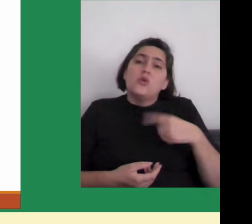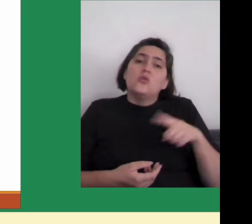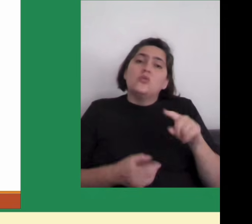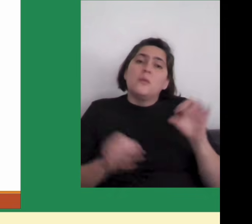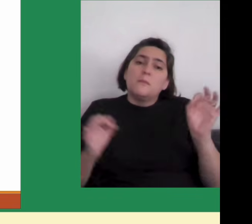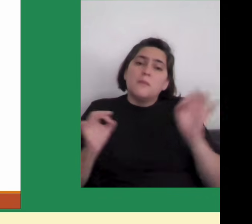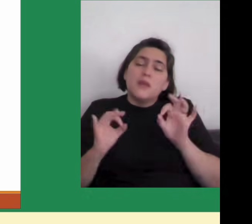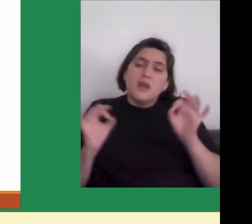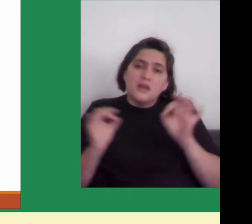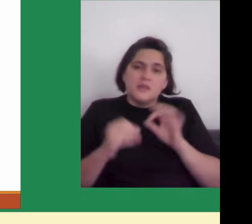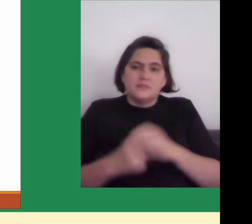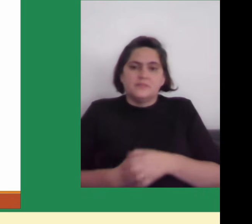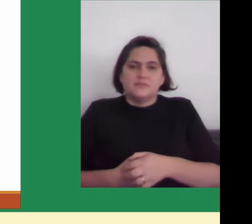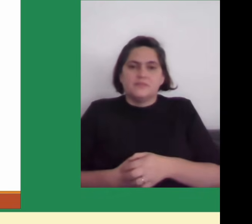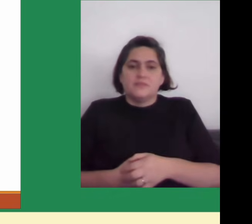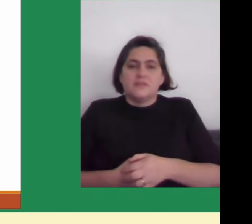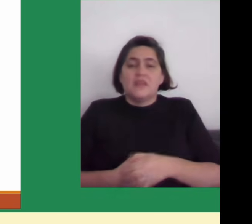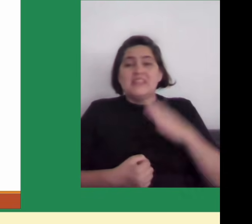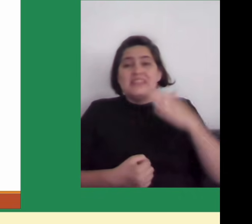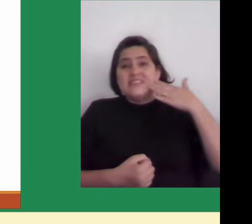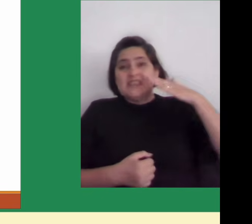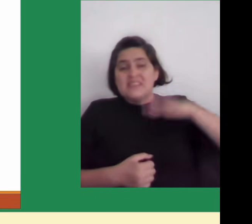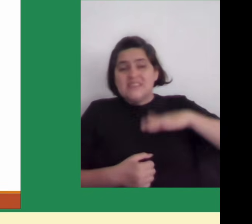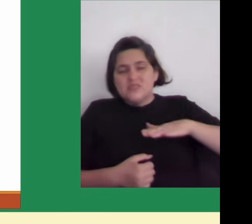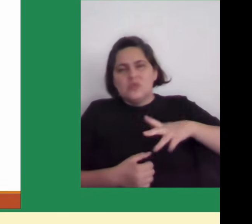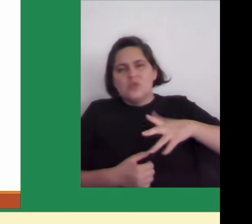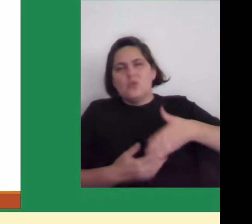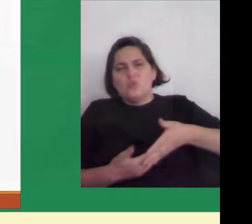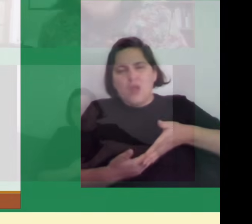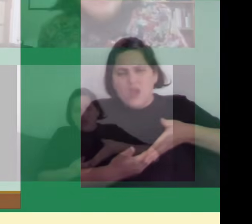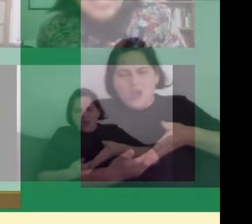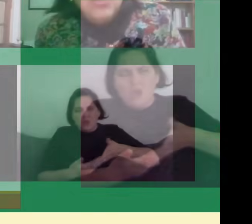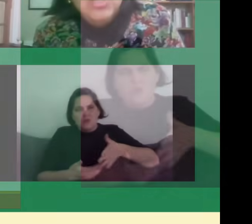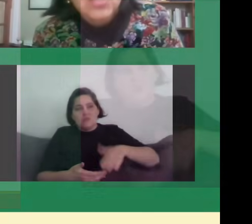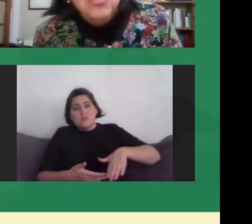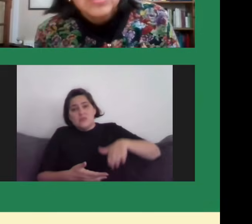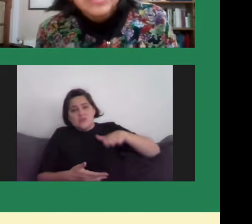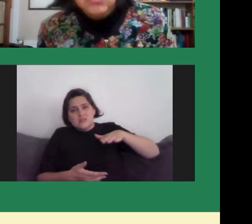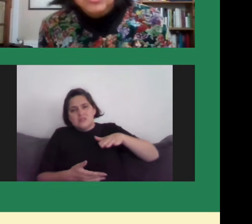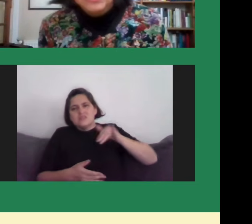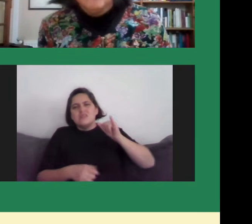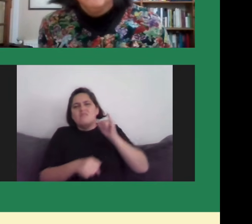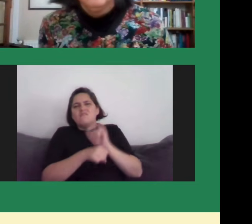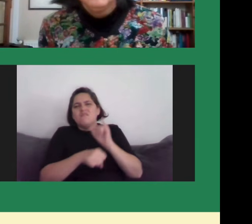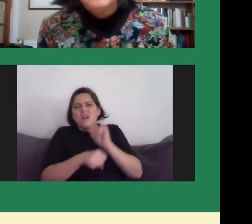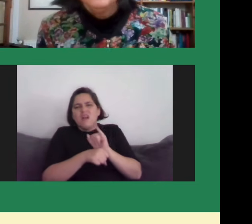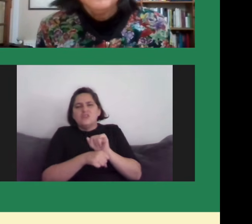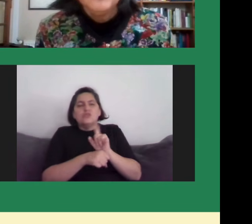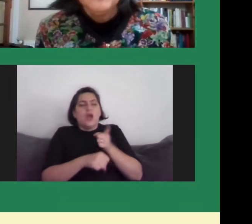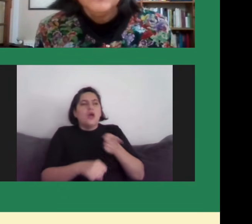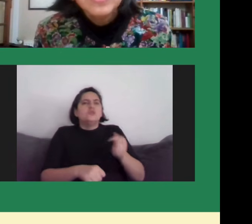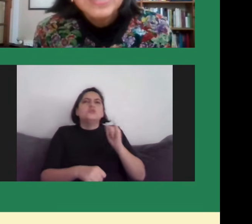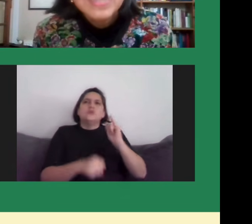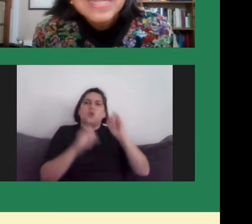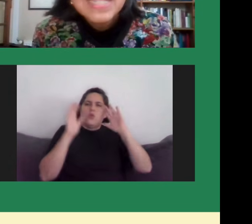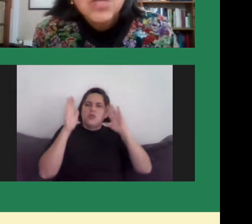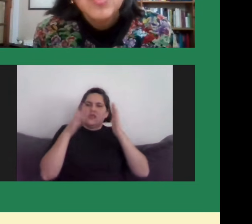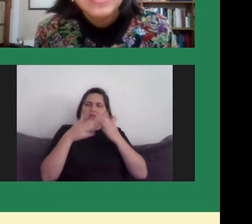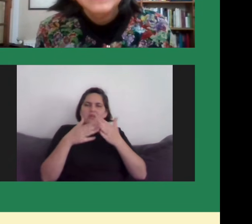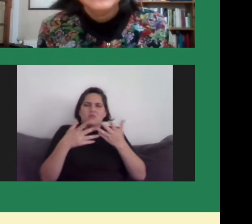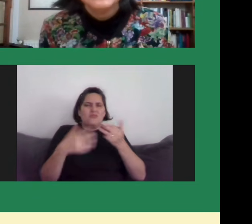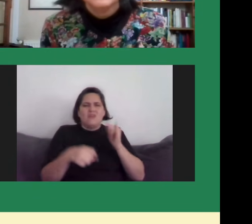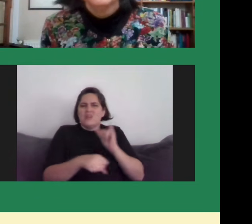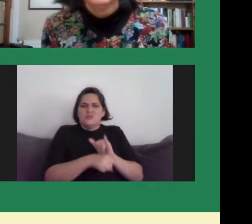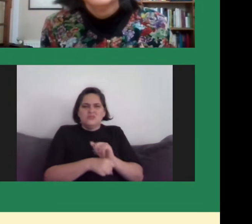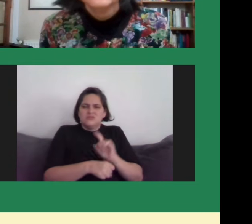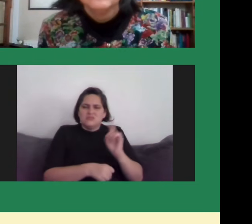es en estas edades tempranas, donde hay tantos falsos diagnósticos de autismo, no es no es tan necesario